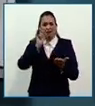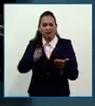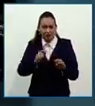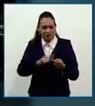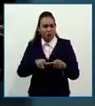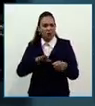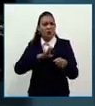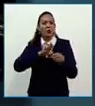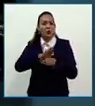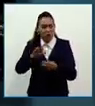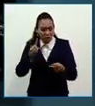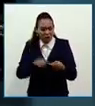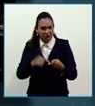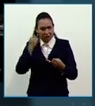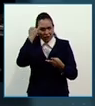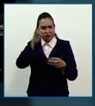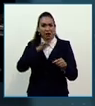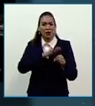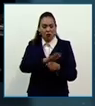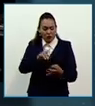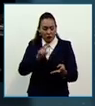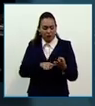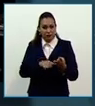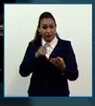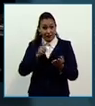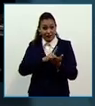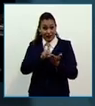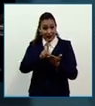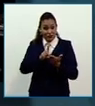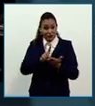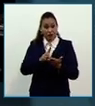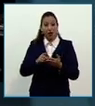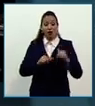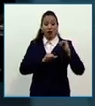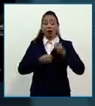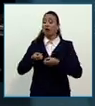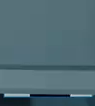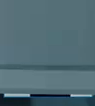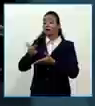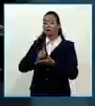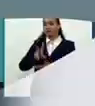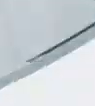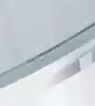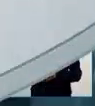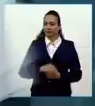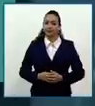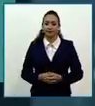percepción sobre que estos no son una dádiva de las autoridades.